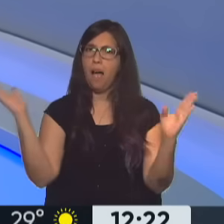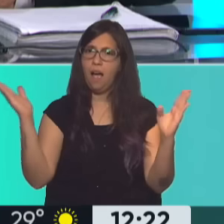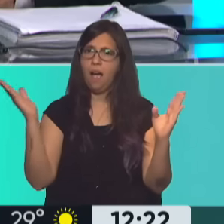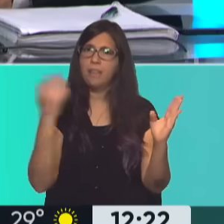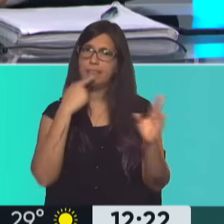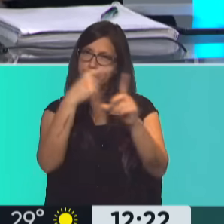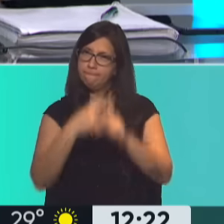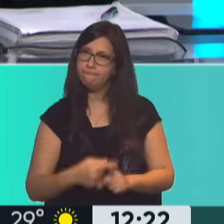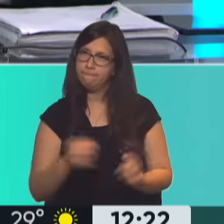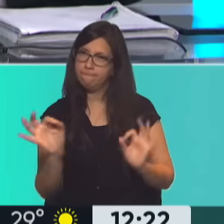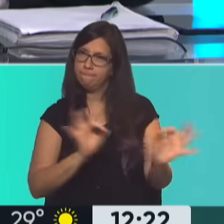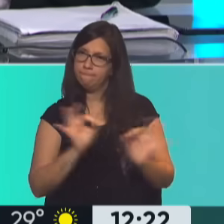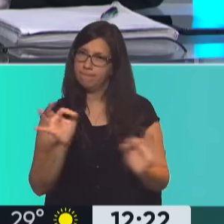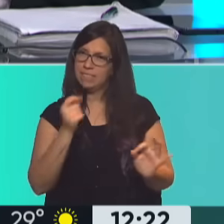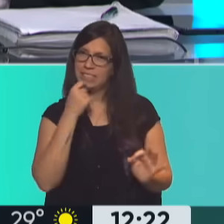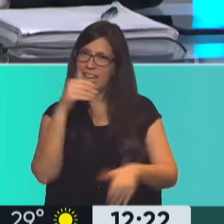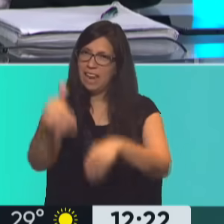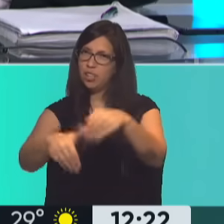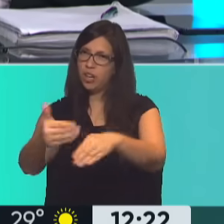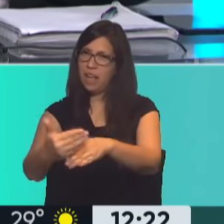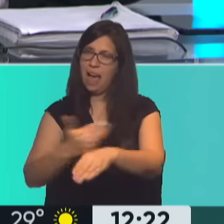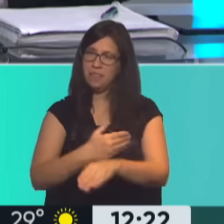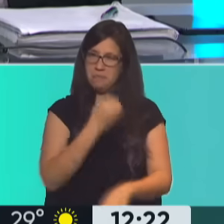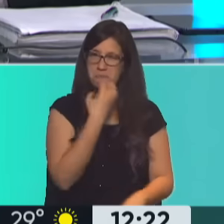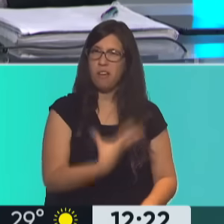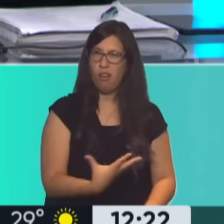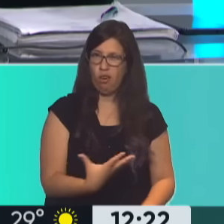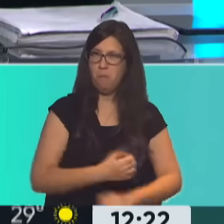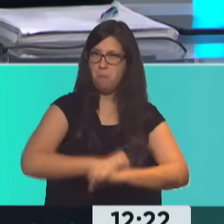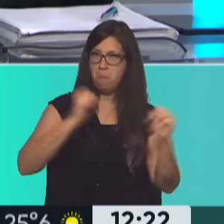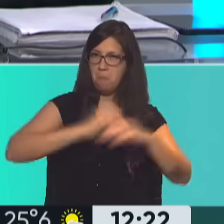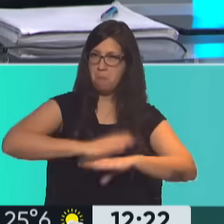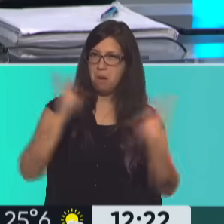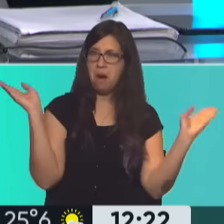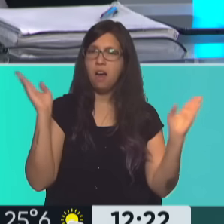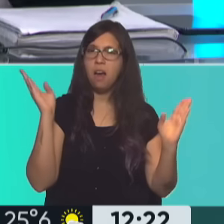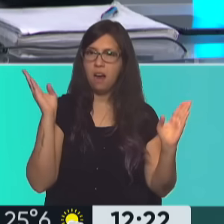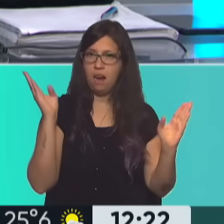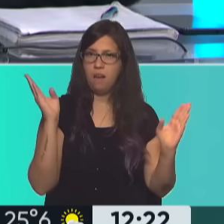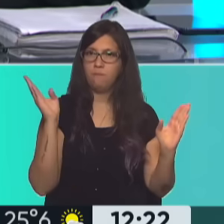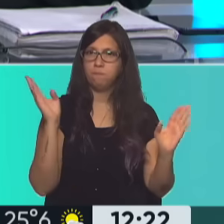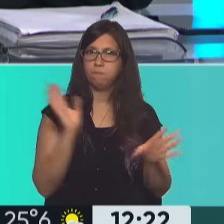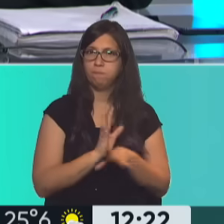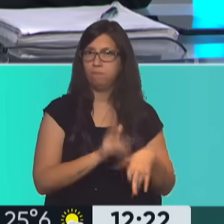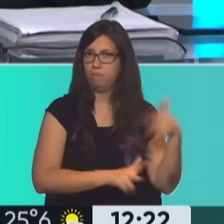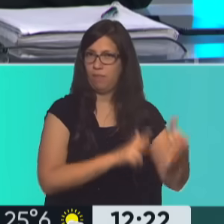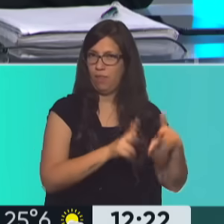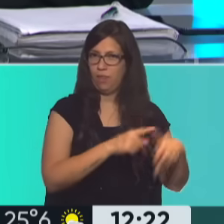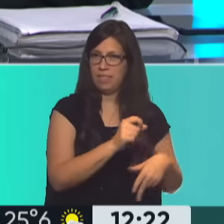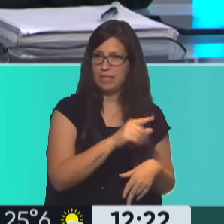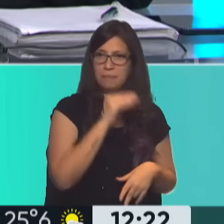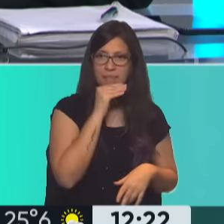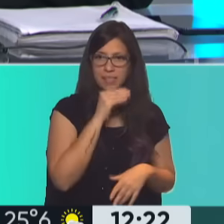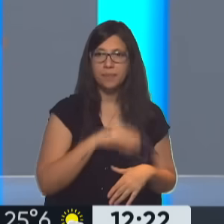cálculos y si se hace estallar antes de las elecciones no es mejor así porque un poco eh refiriéndome A lo que acabamos de escuchar de